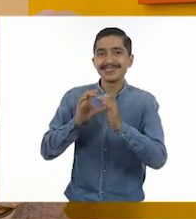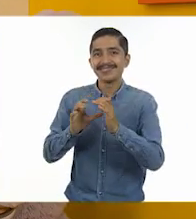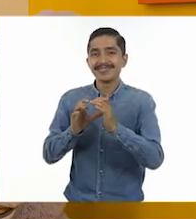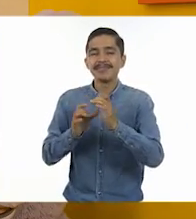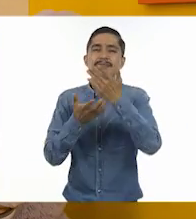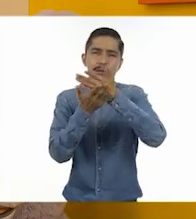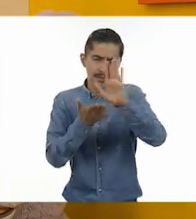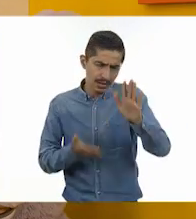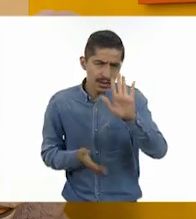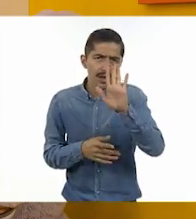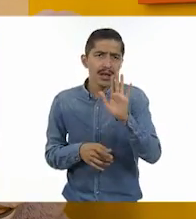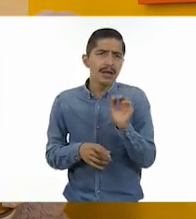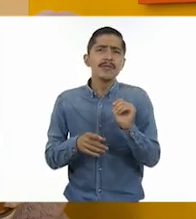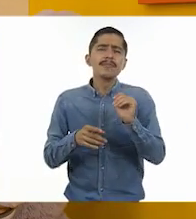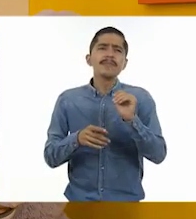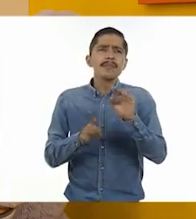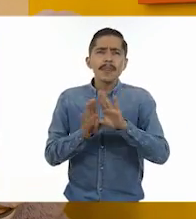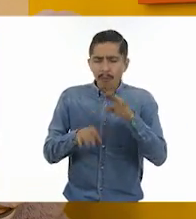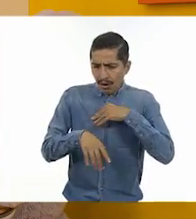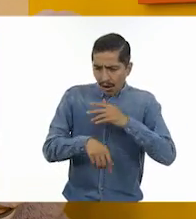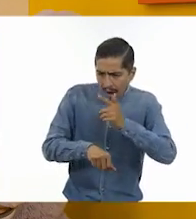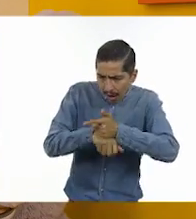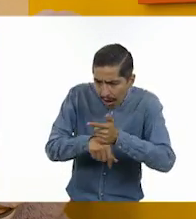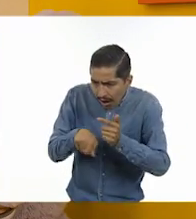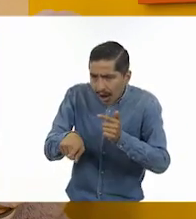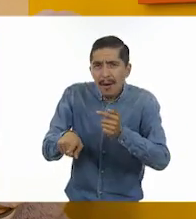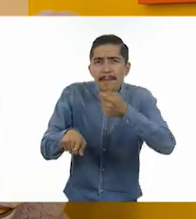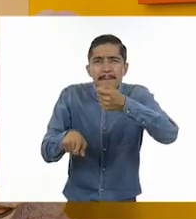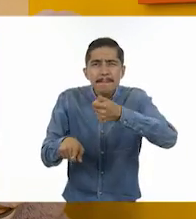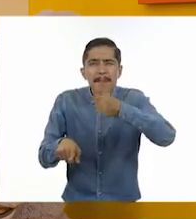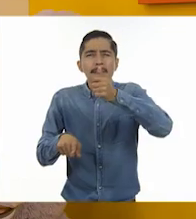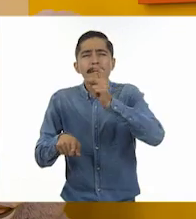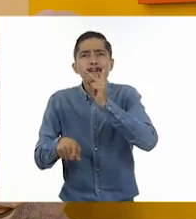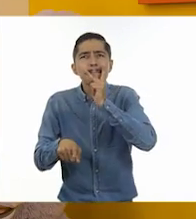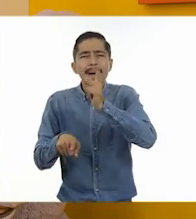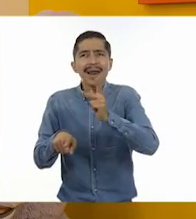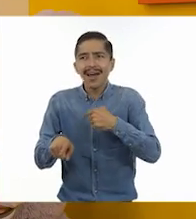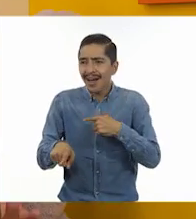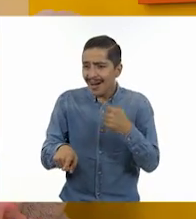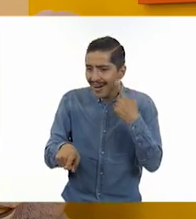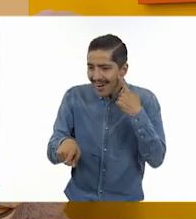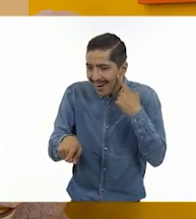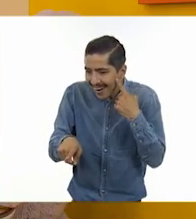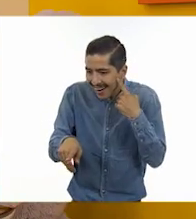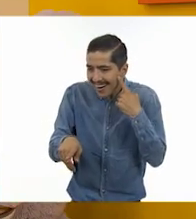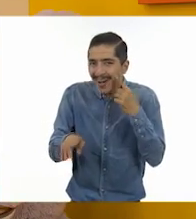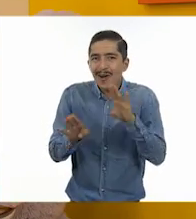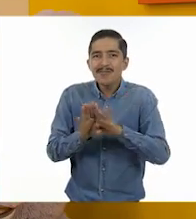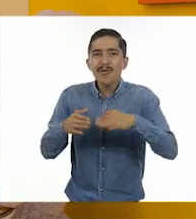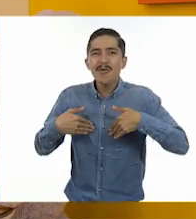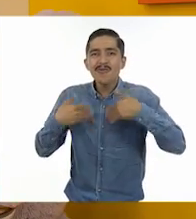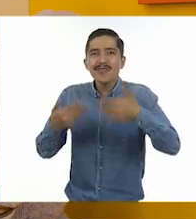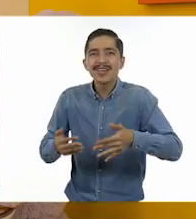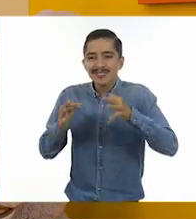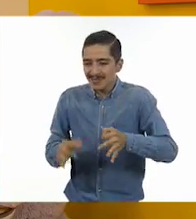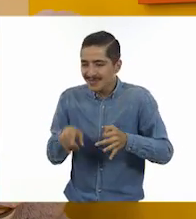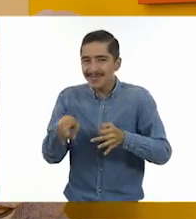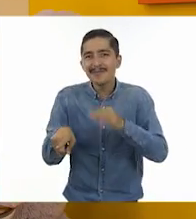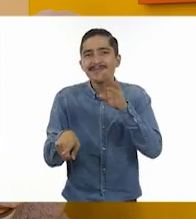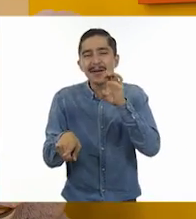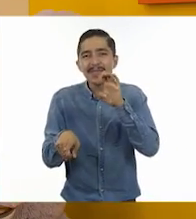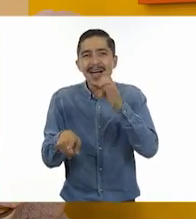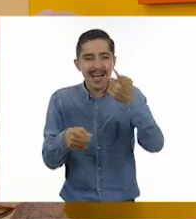lado, nuestra reacción al escuchar pronunciar sus primeras palabras desarrolla la confianza del bebé en sí